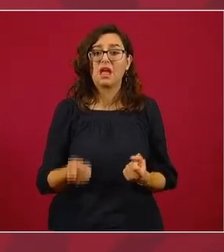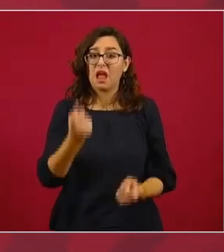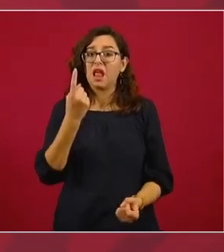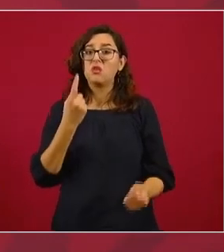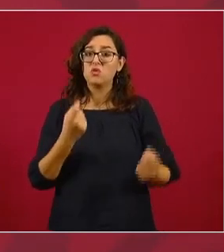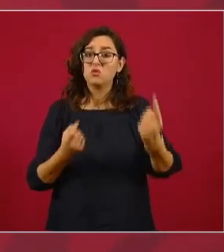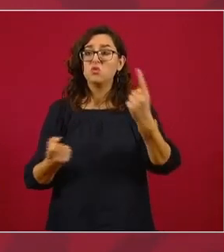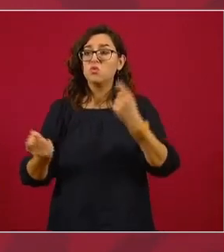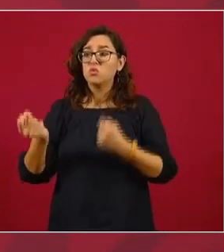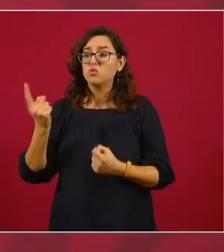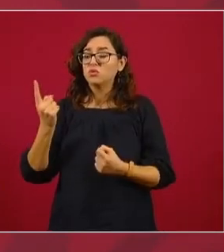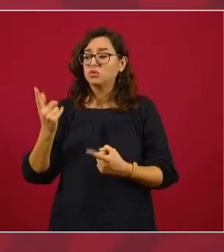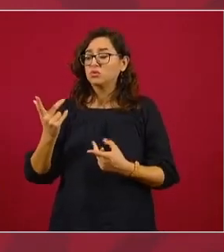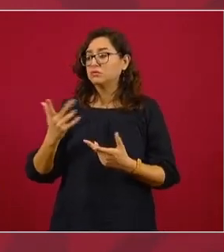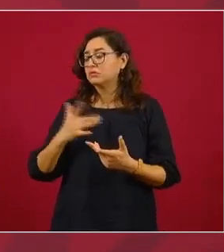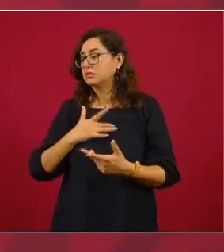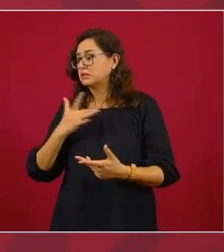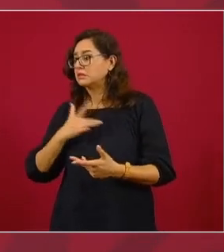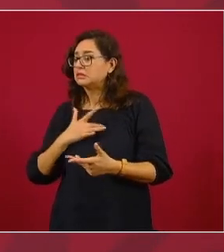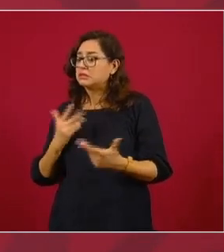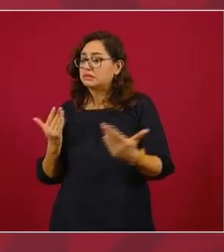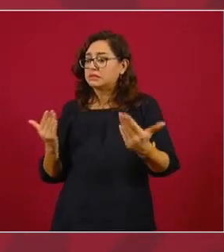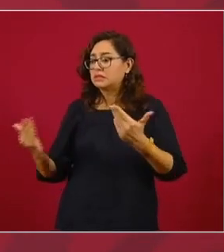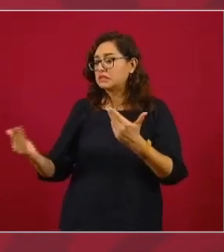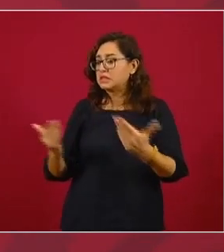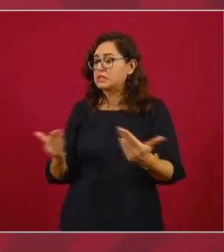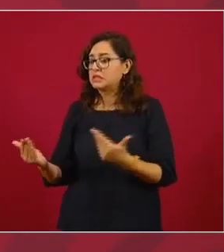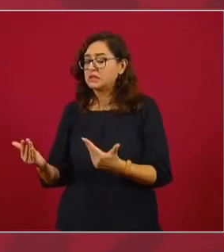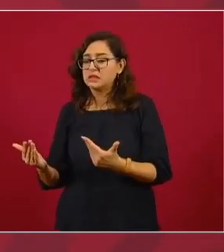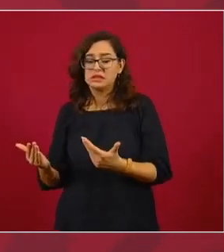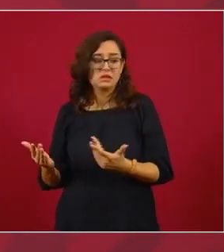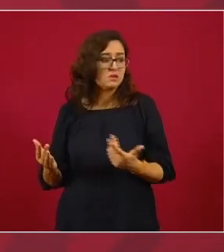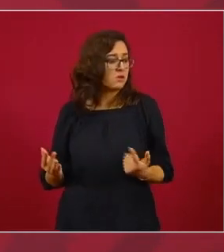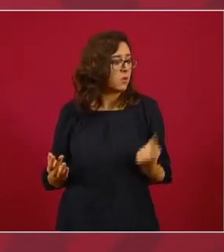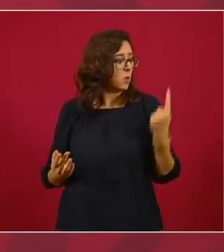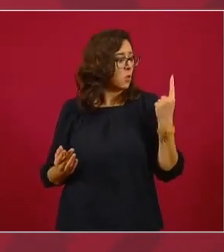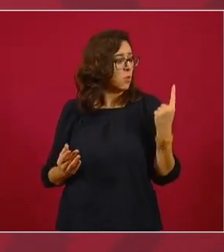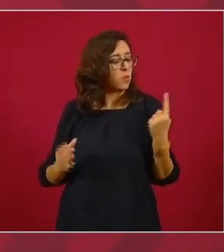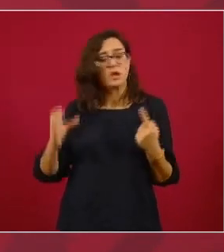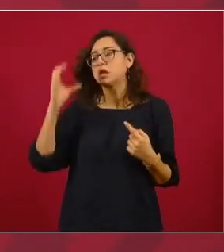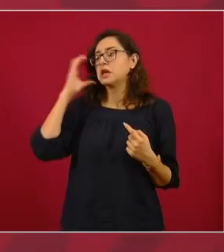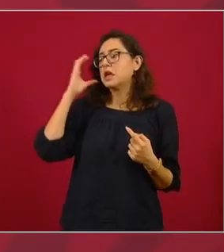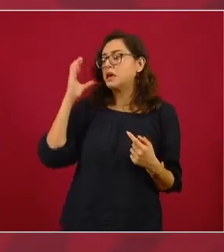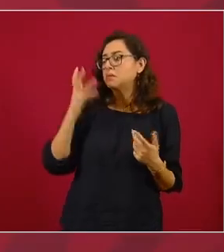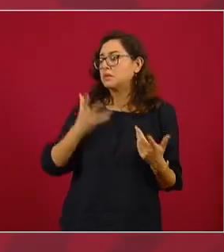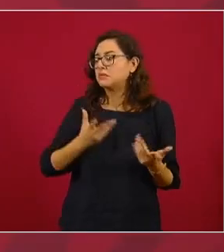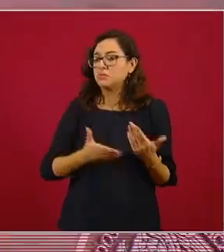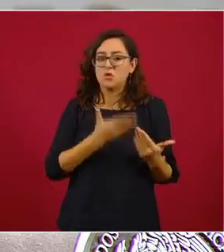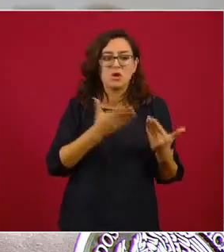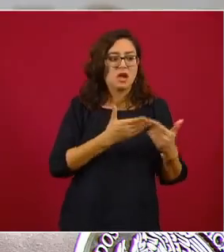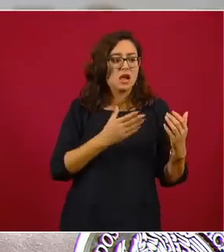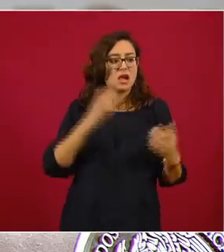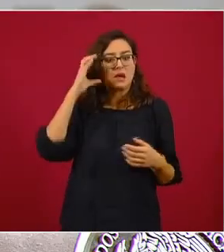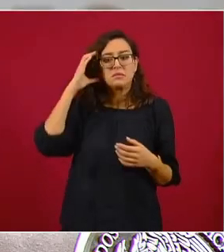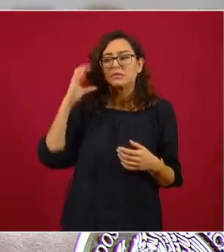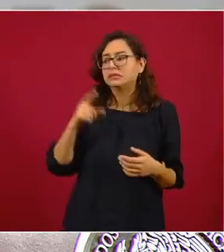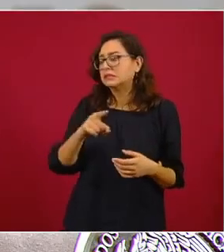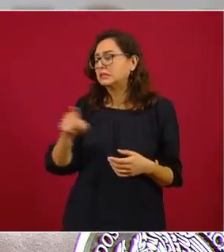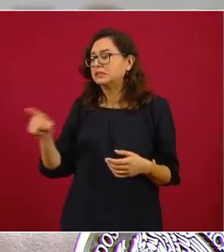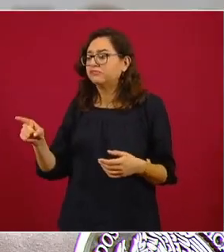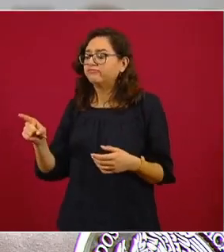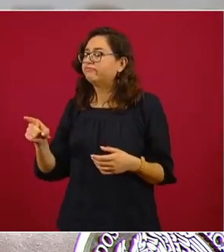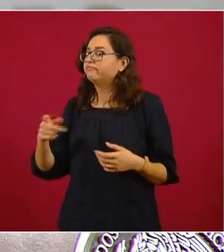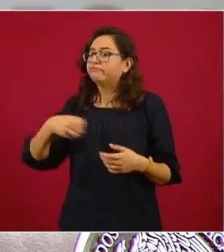decidir a optar por atender a los más jóvenes y dejar a los adultos